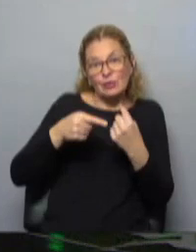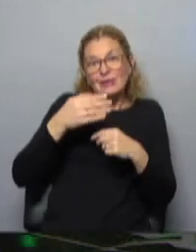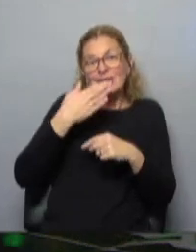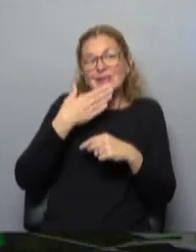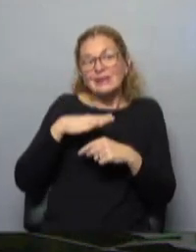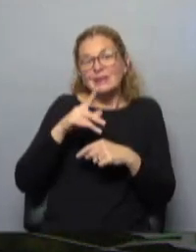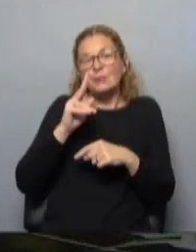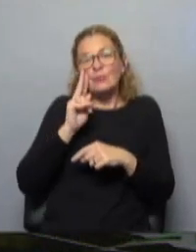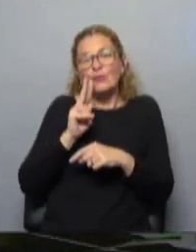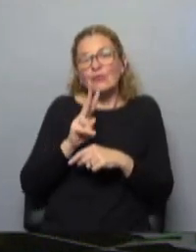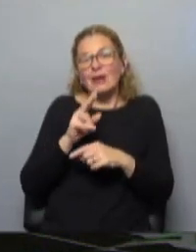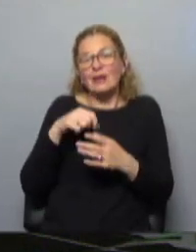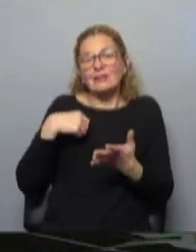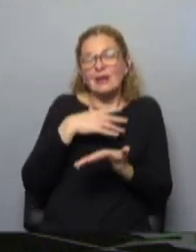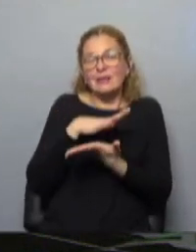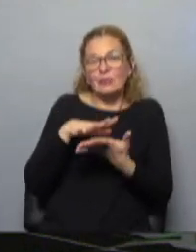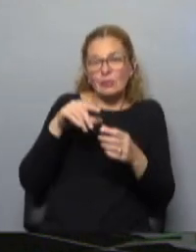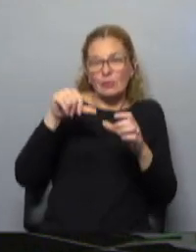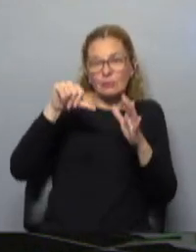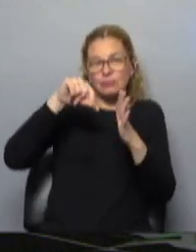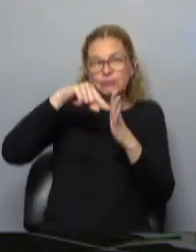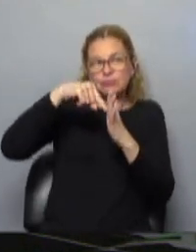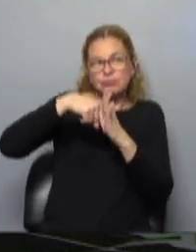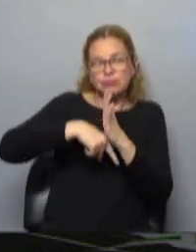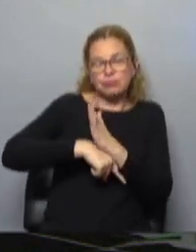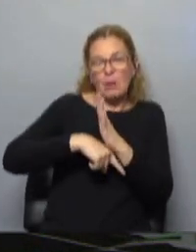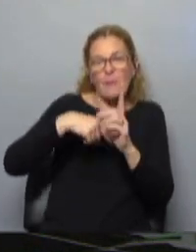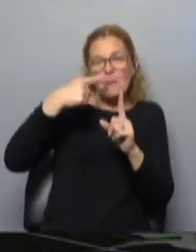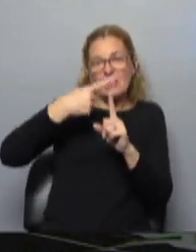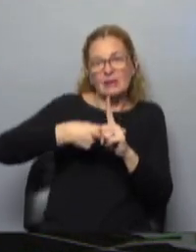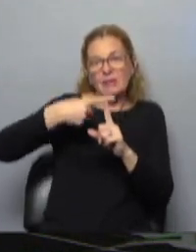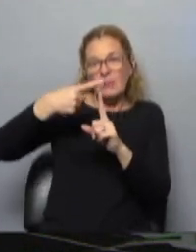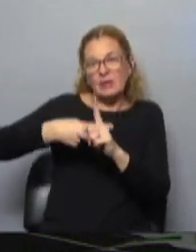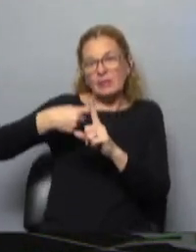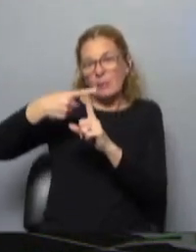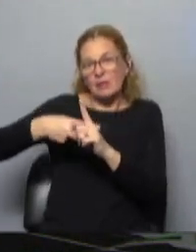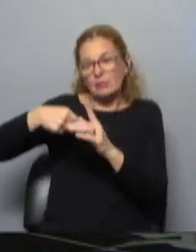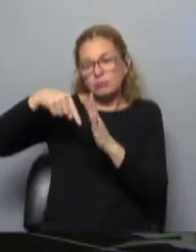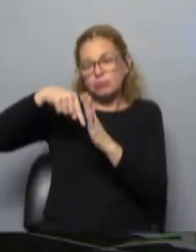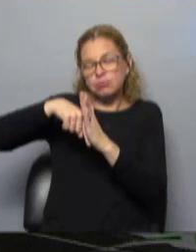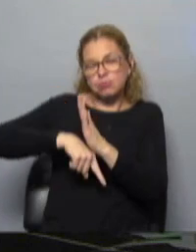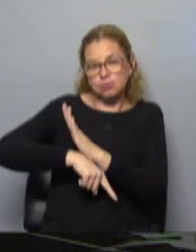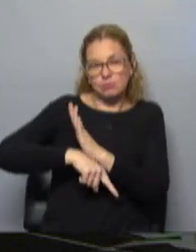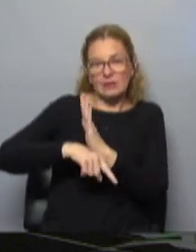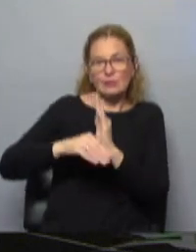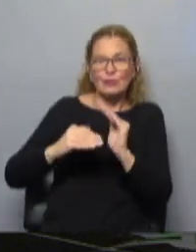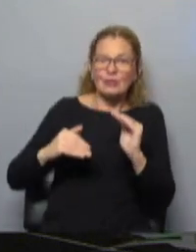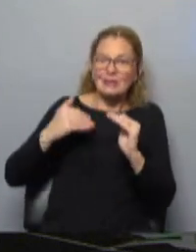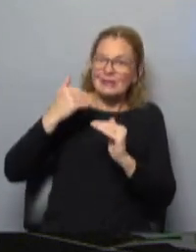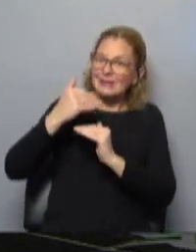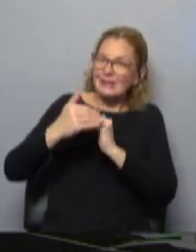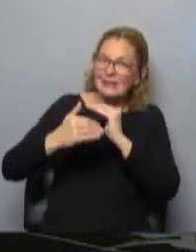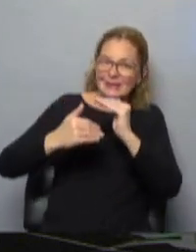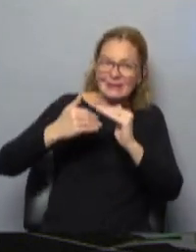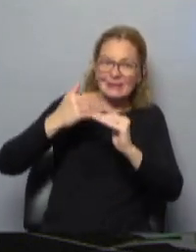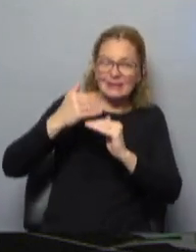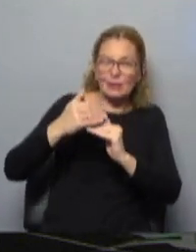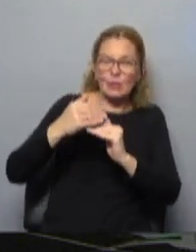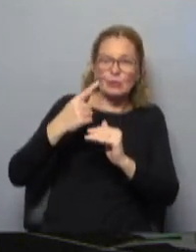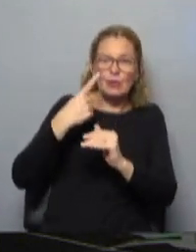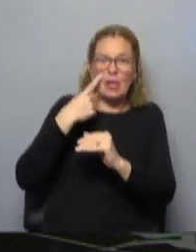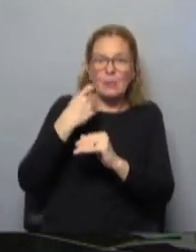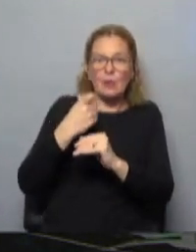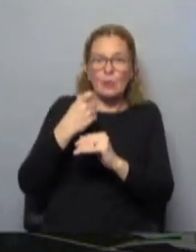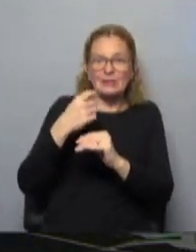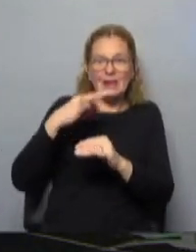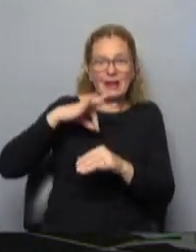a ver esta situación que empeora mes a mes o de alguna manera caída se profundiza y eso es consistente cuando cruzamos justamente lo que pasa con